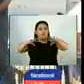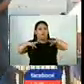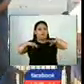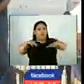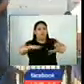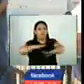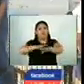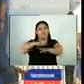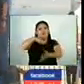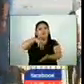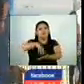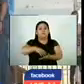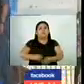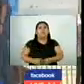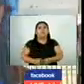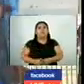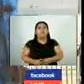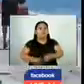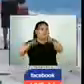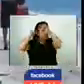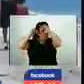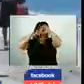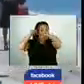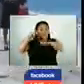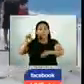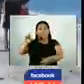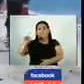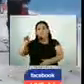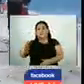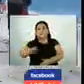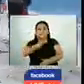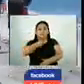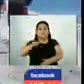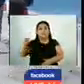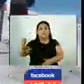Nacional de Protección Civil. Con imágenes de Juan Castellanos, un reporte de Néstor Hernández.